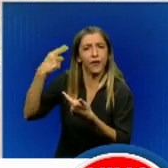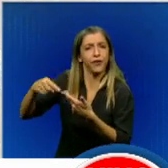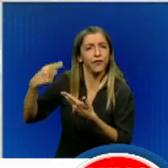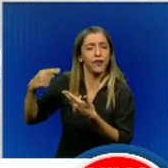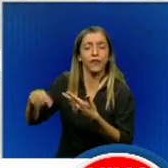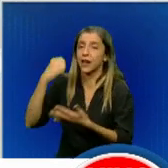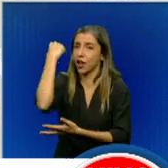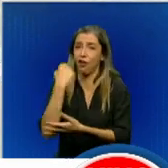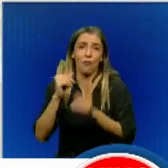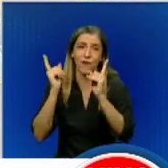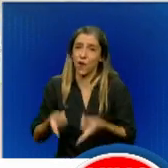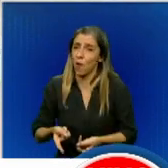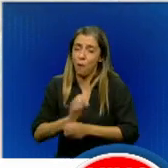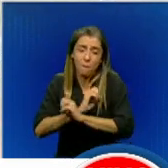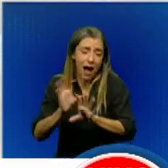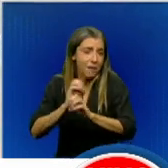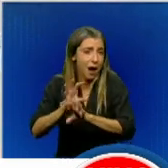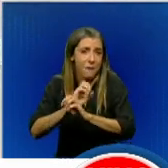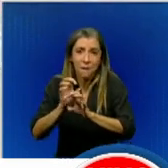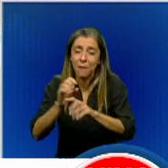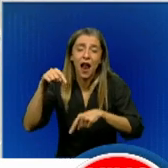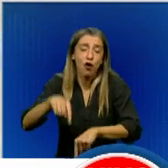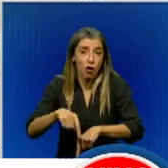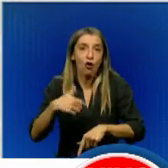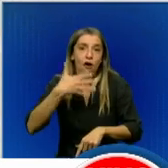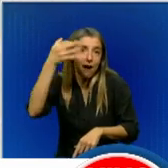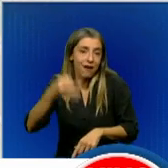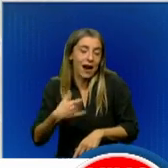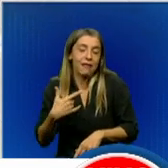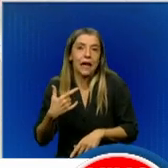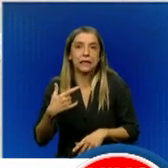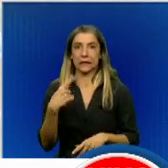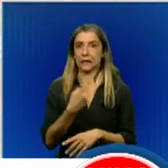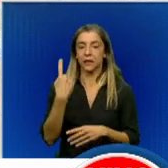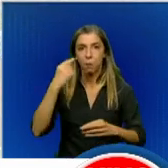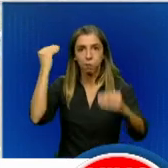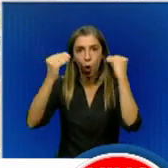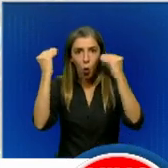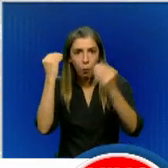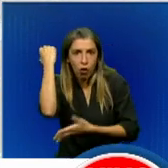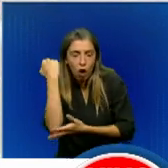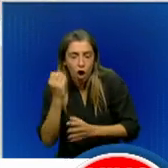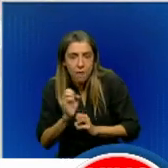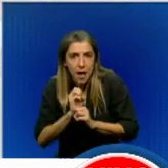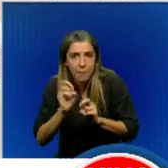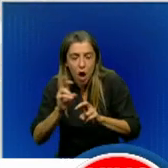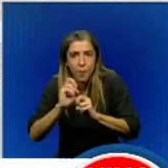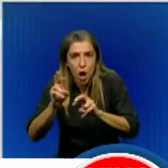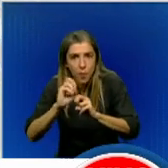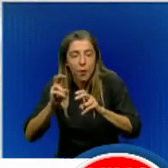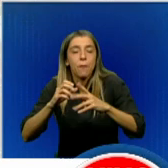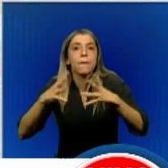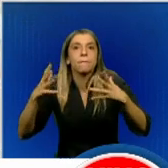pero que hoy está llegando a la situación a una situación realmente preocupante y que se ve agravada señor